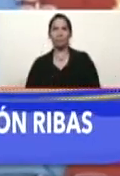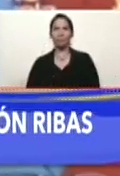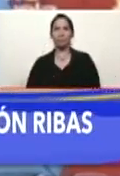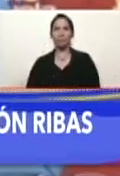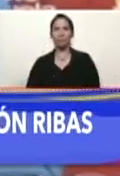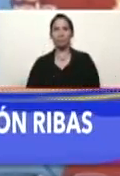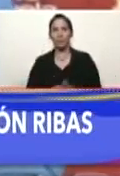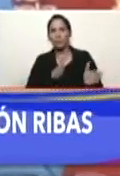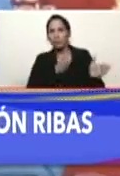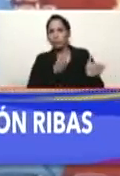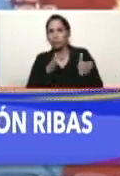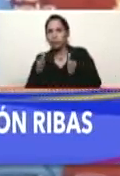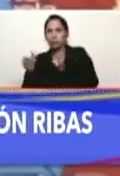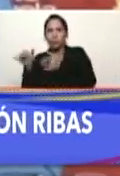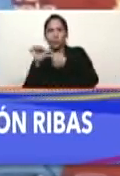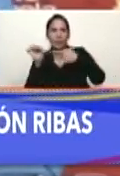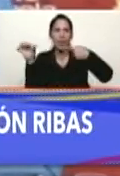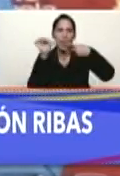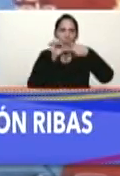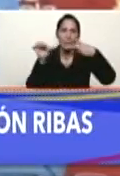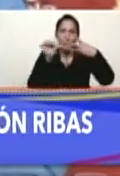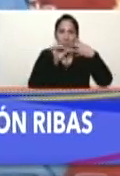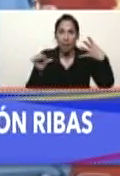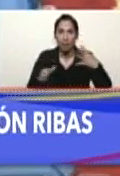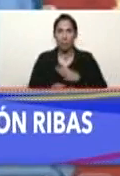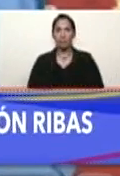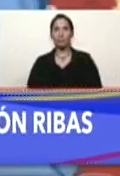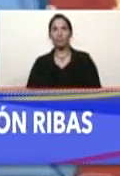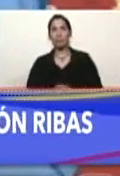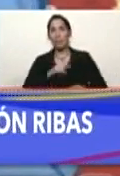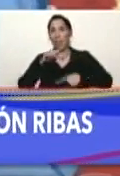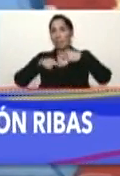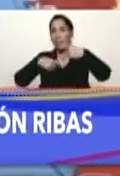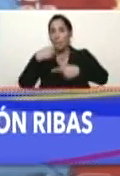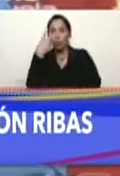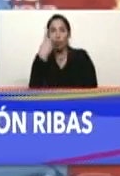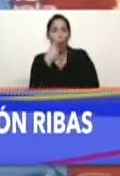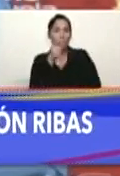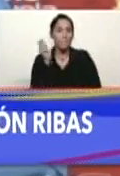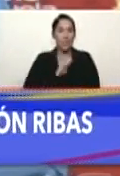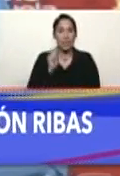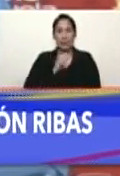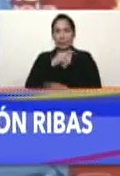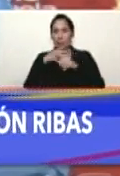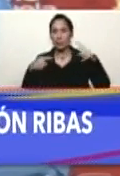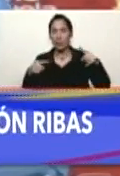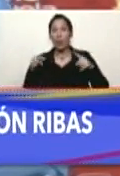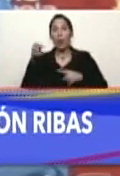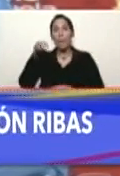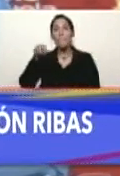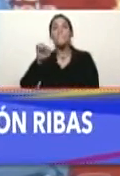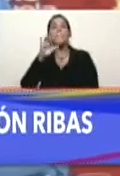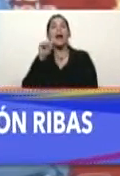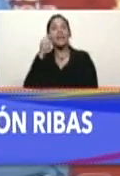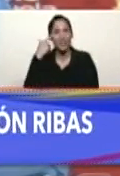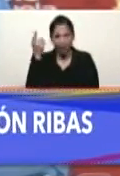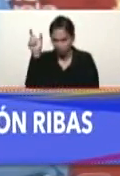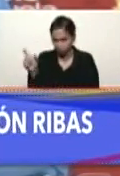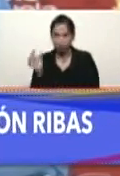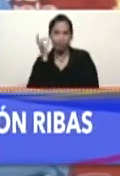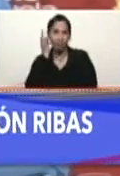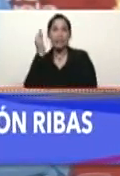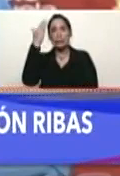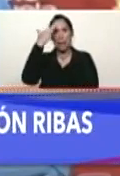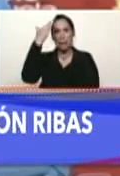pasaron las semanas y luego de 2 meses y medio, María sabía leer y